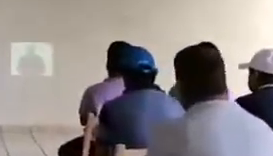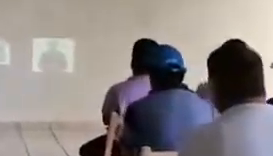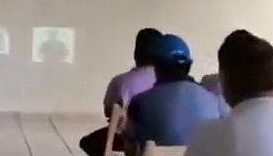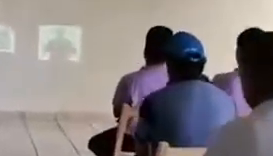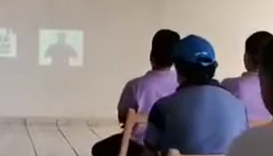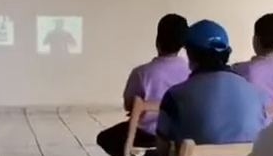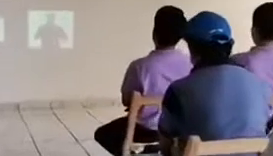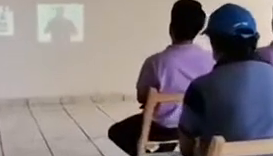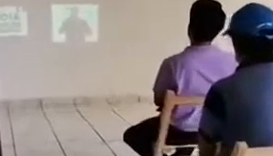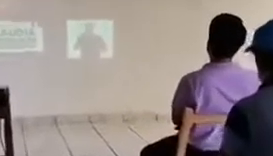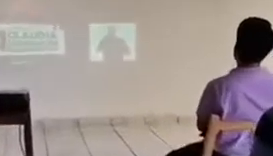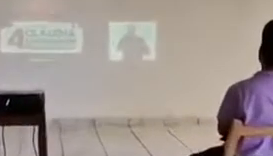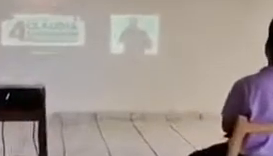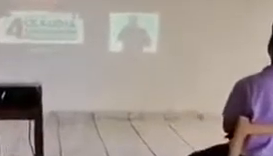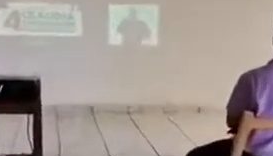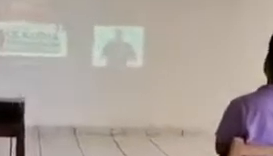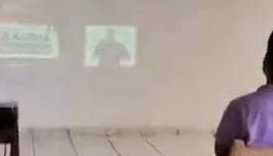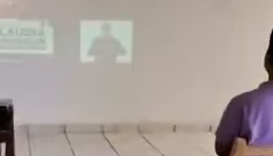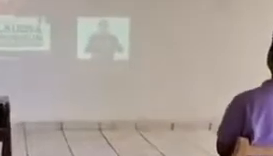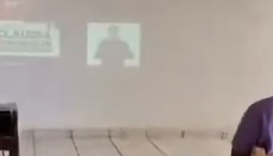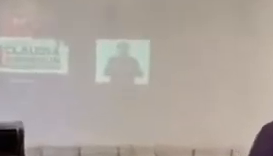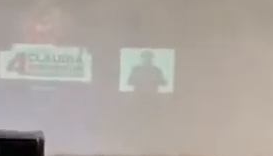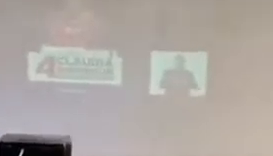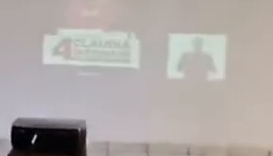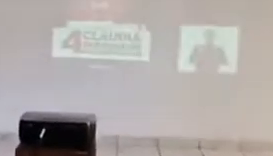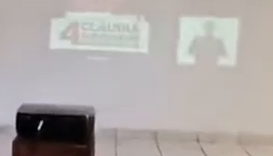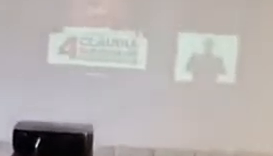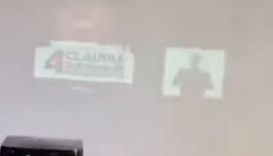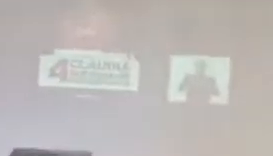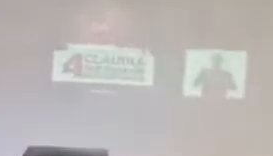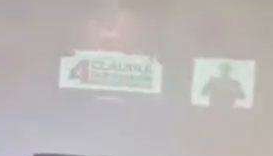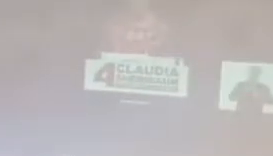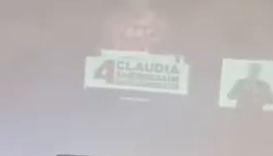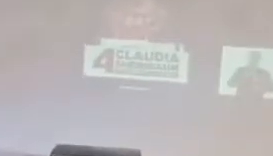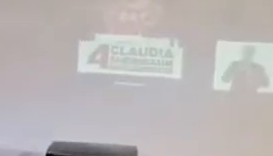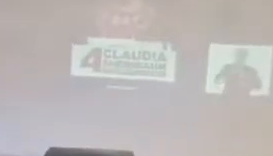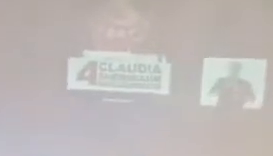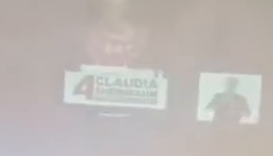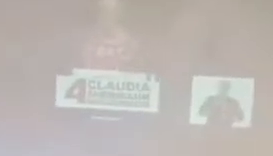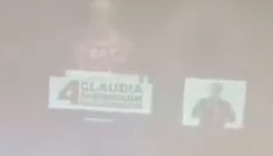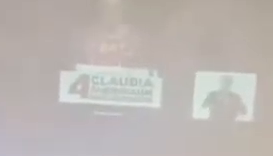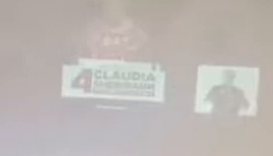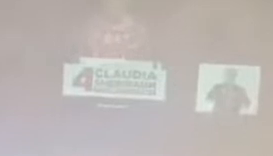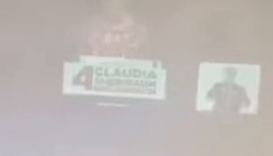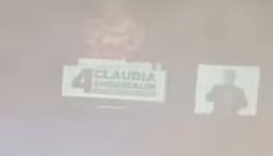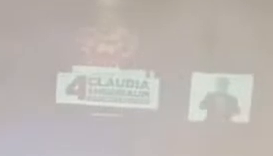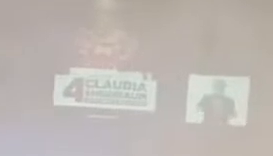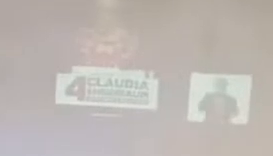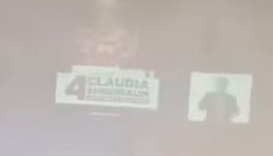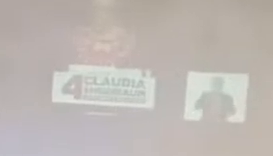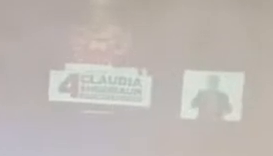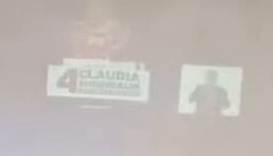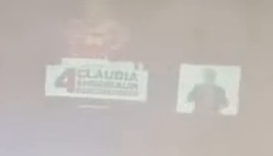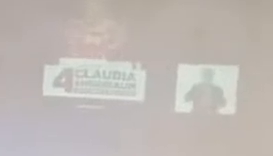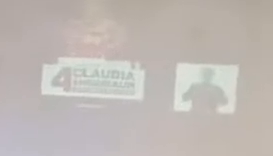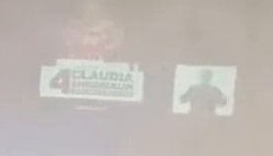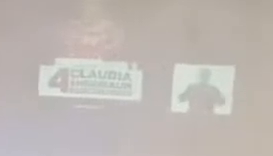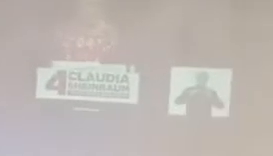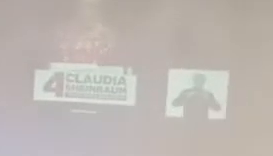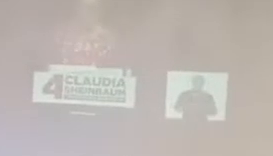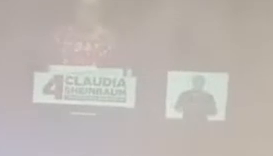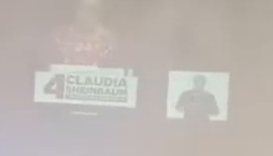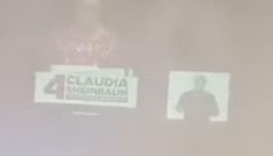ideas, la democracia, la inversión privada y el libre comercio sin negocios turbios, la independencia del